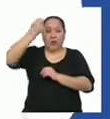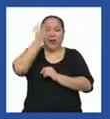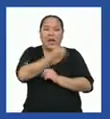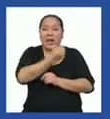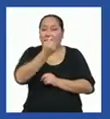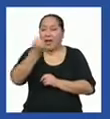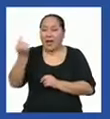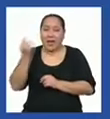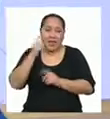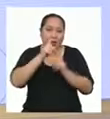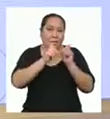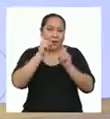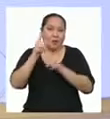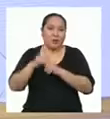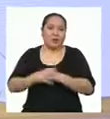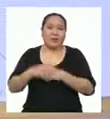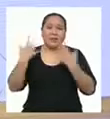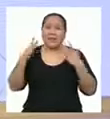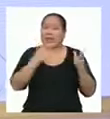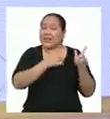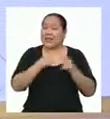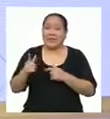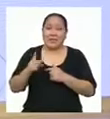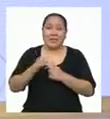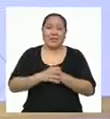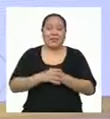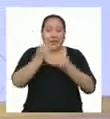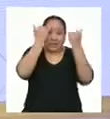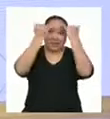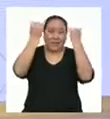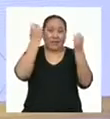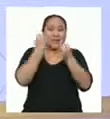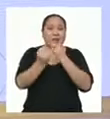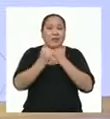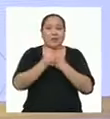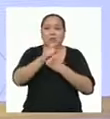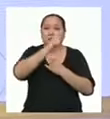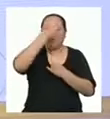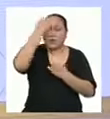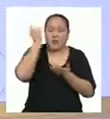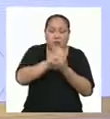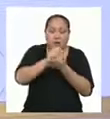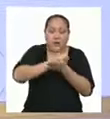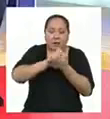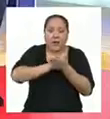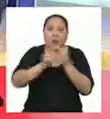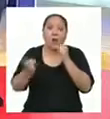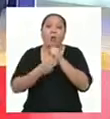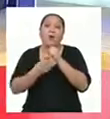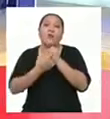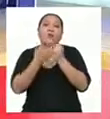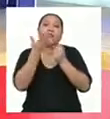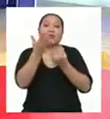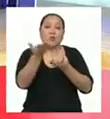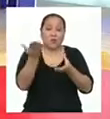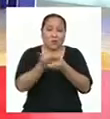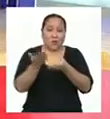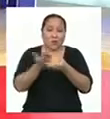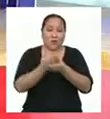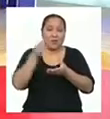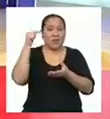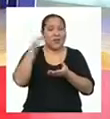pregunta. Una vez que tengan todas sus conclusiones, no olviden archivarlas en su portafolio. Les va